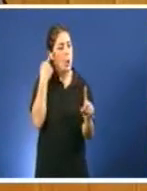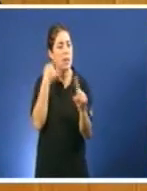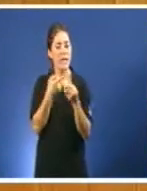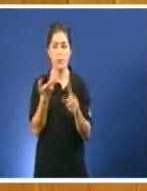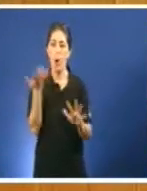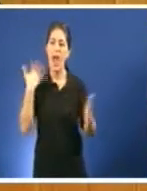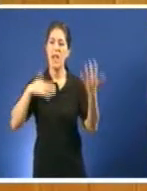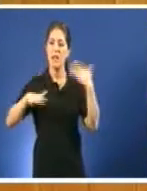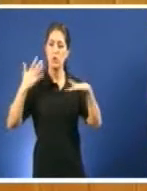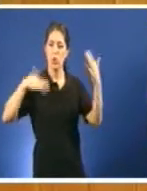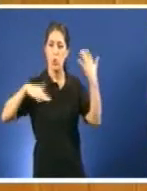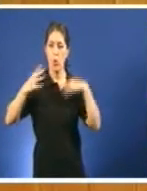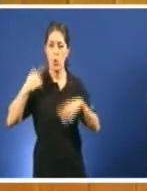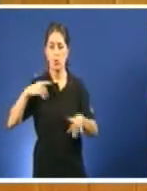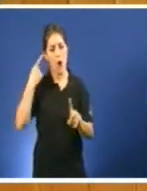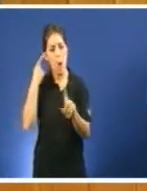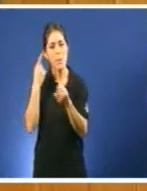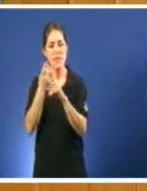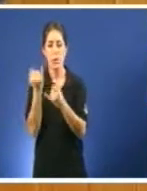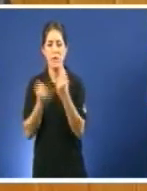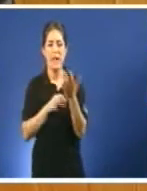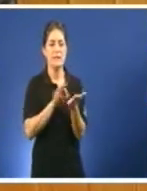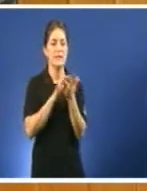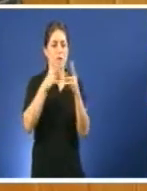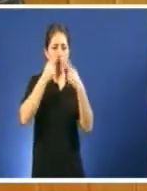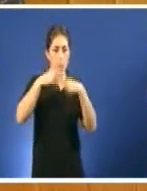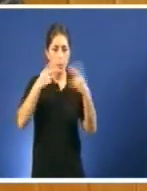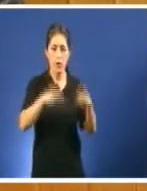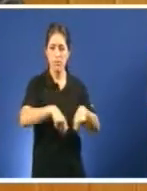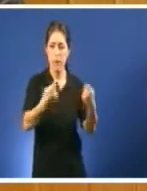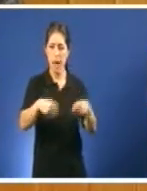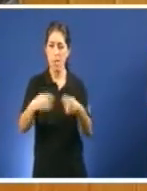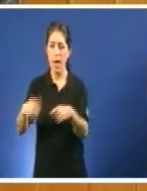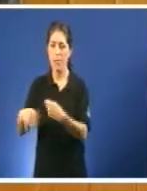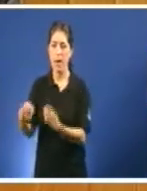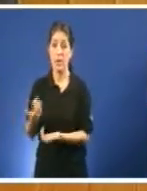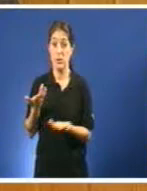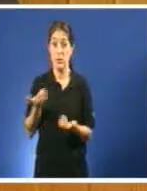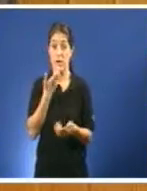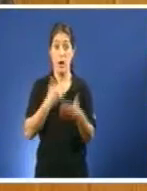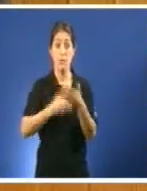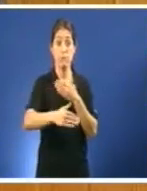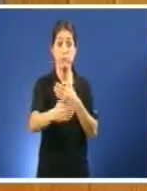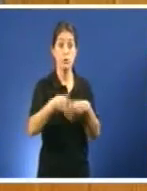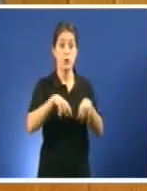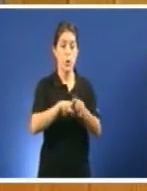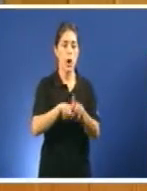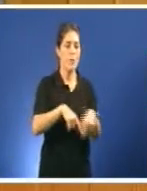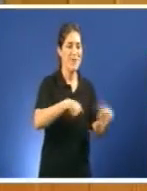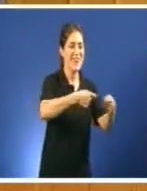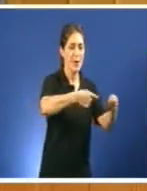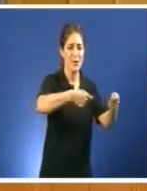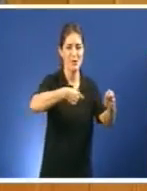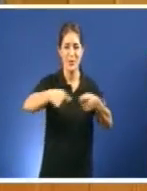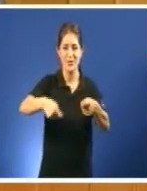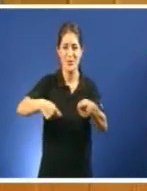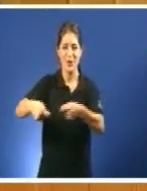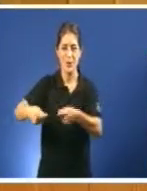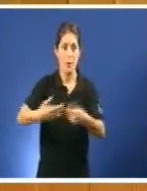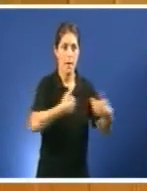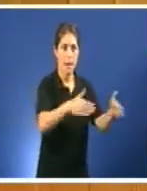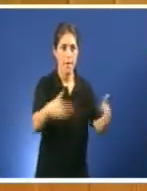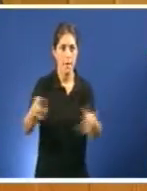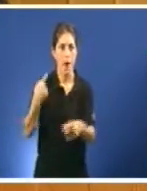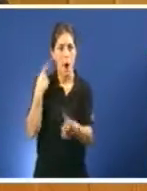para seguir desmantelando os servizos públicos e así abrir novos nichos de negocio aos depredadores